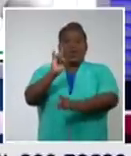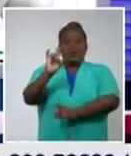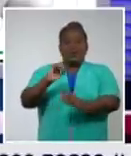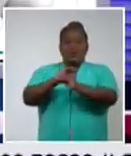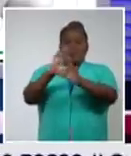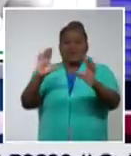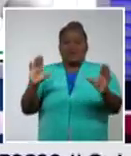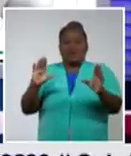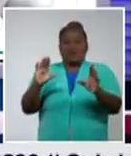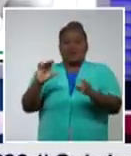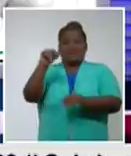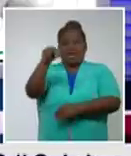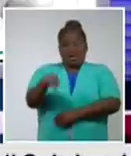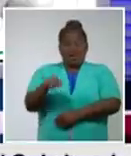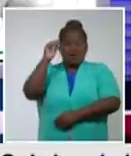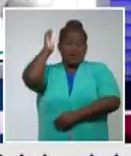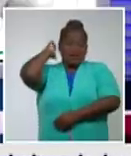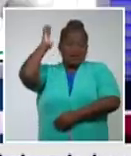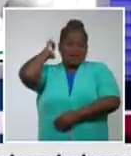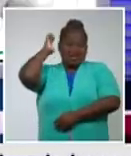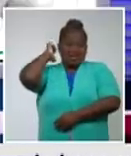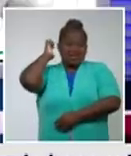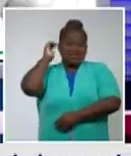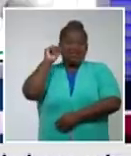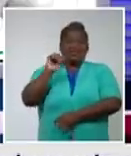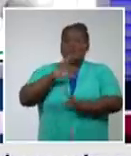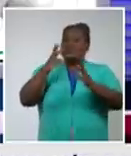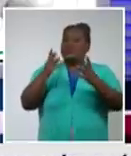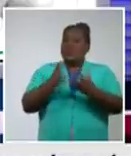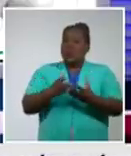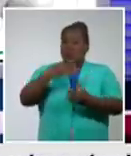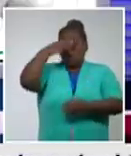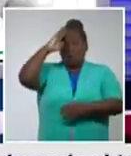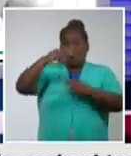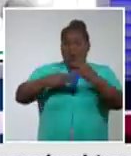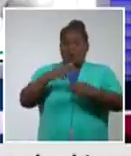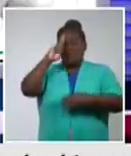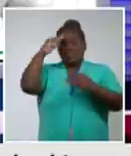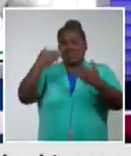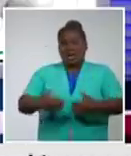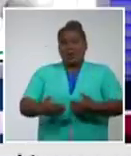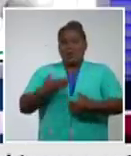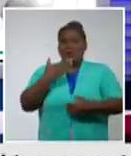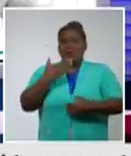contando aquí en esta conferencia de prensa todo lo que hace Cuba por la salud de su pueblo. Muy buenos días.